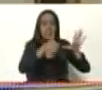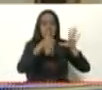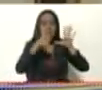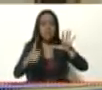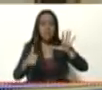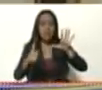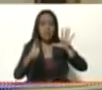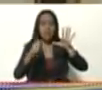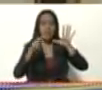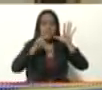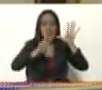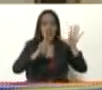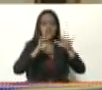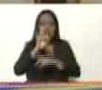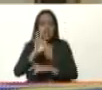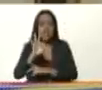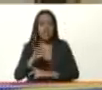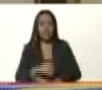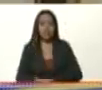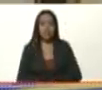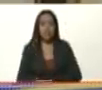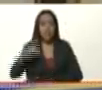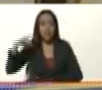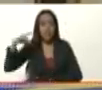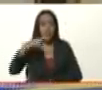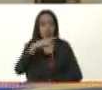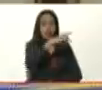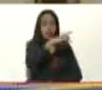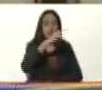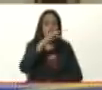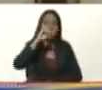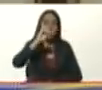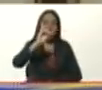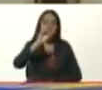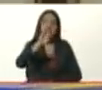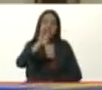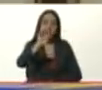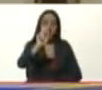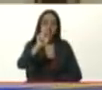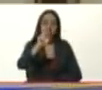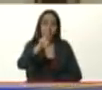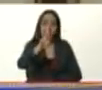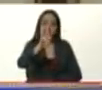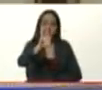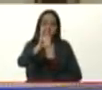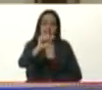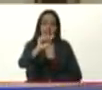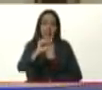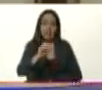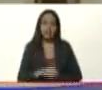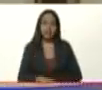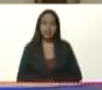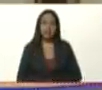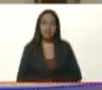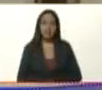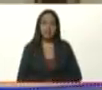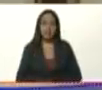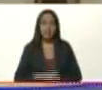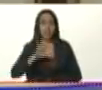en los líderes de las unidades populares de defensa integral, son casi 4 millones. Tenemos una gran